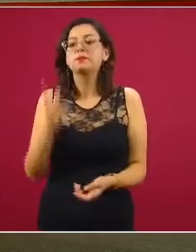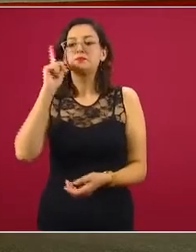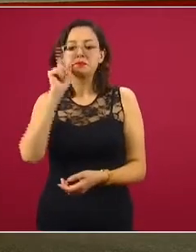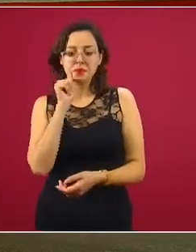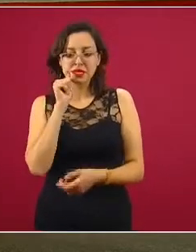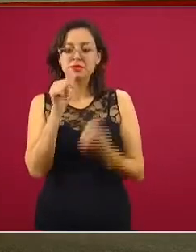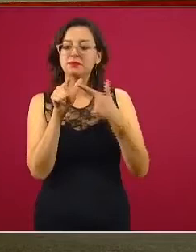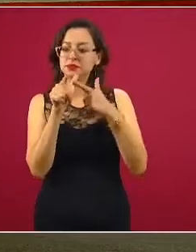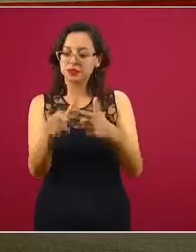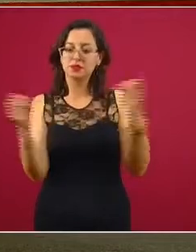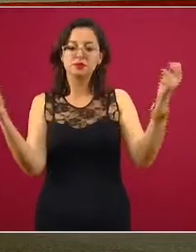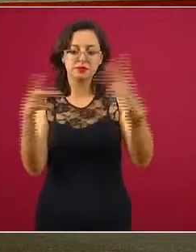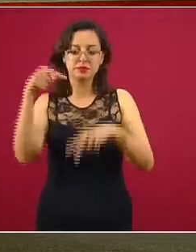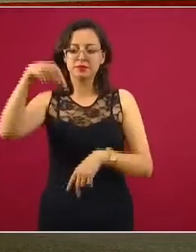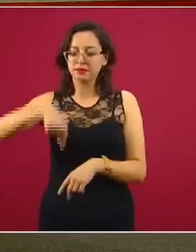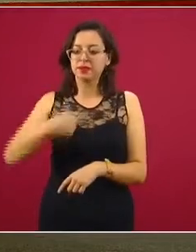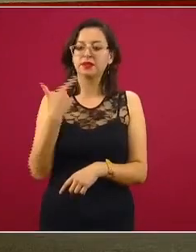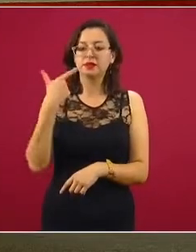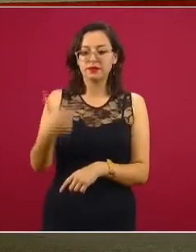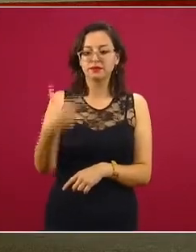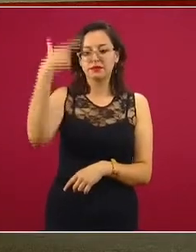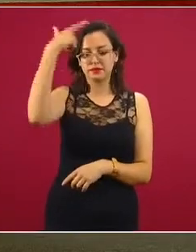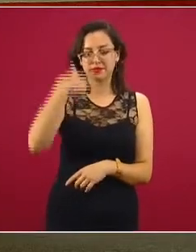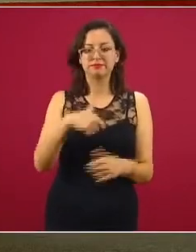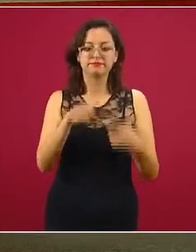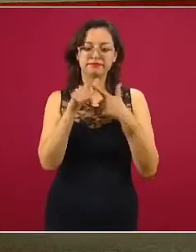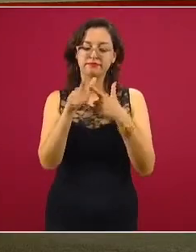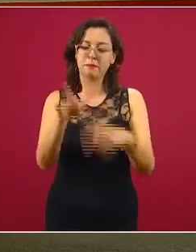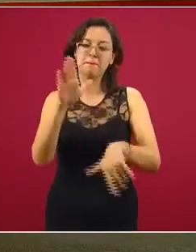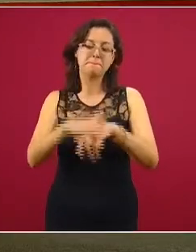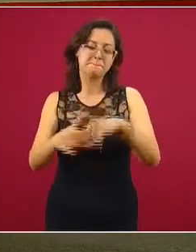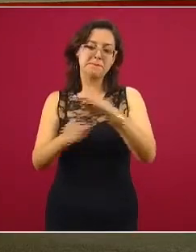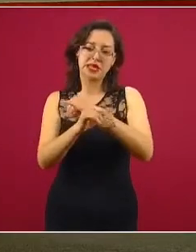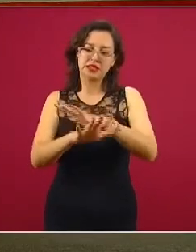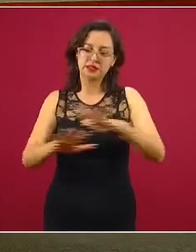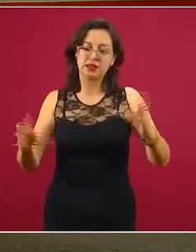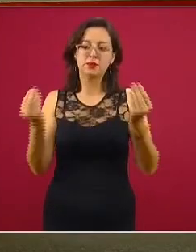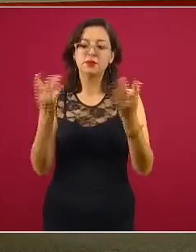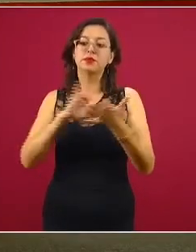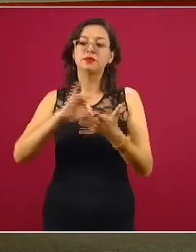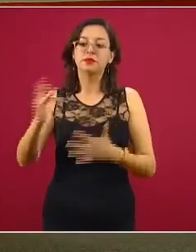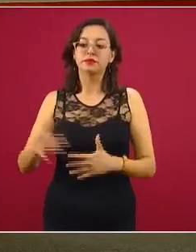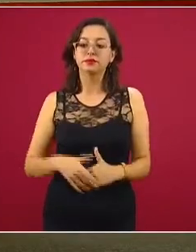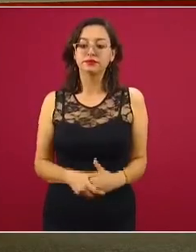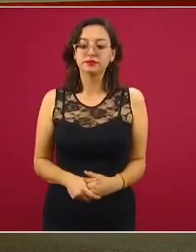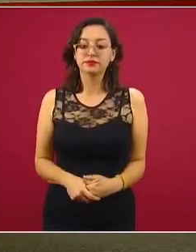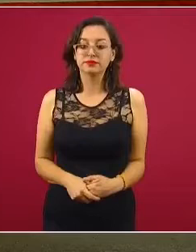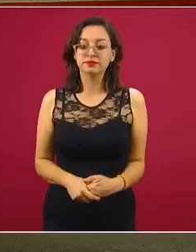mañana nos veremos aquí a las 7 de la noche y seguiremos comentando todo esto. Muchas gracias.